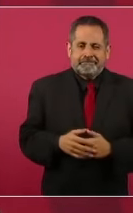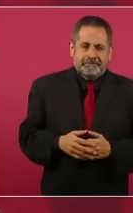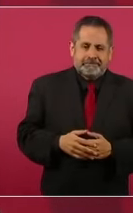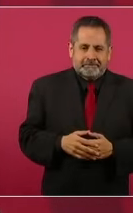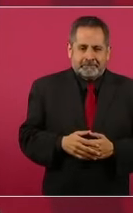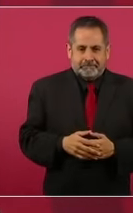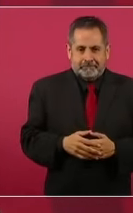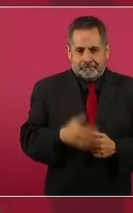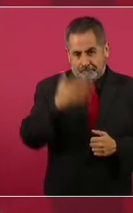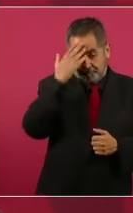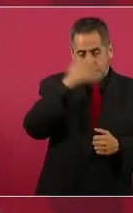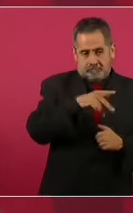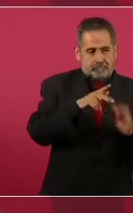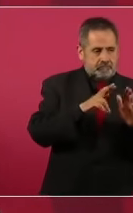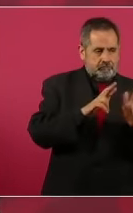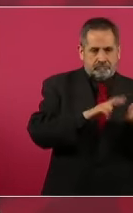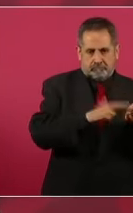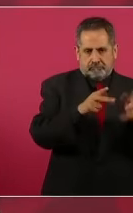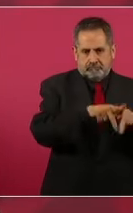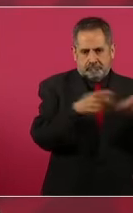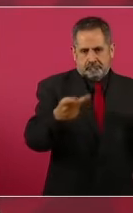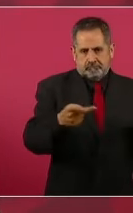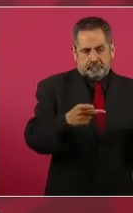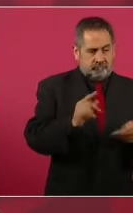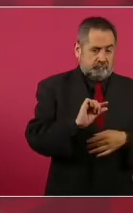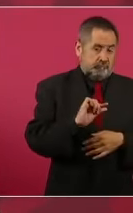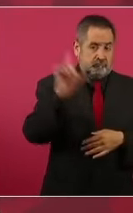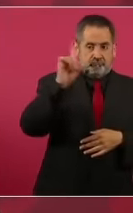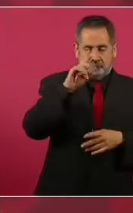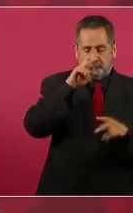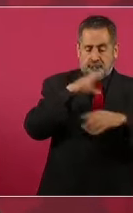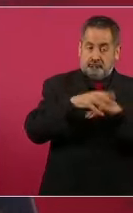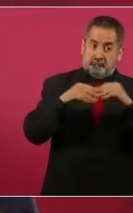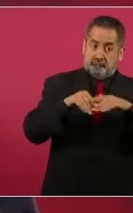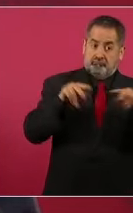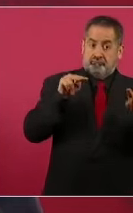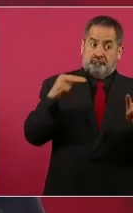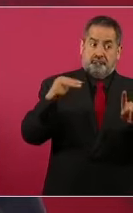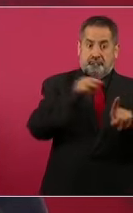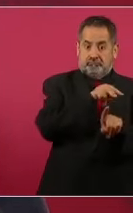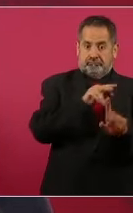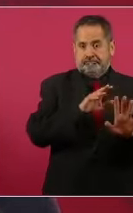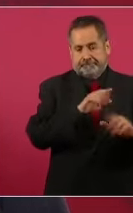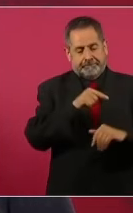Ya ven cómo es el Reforma de profesional, de objetivo.